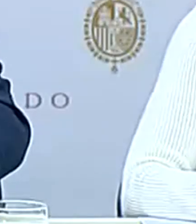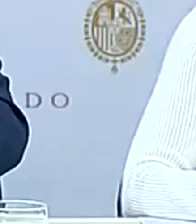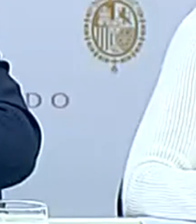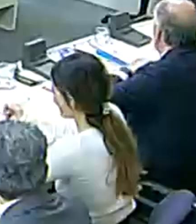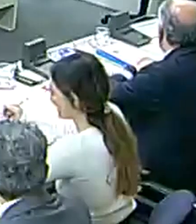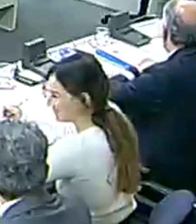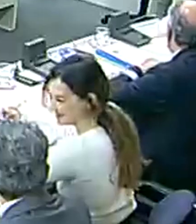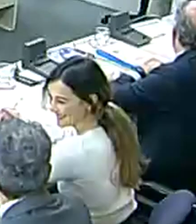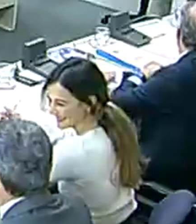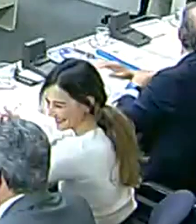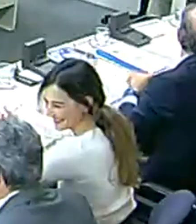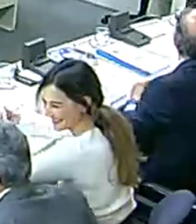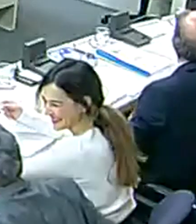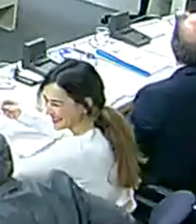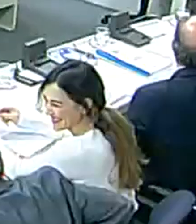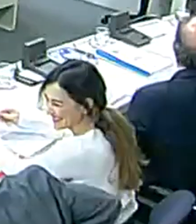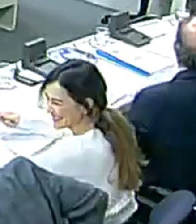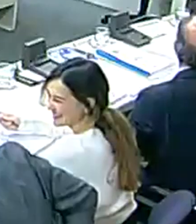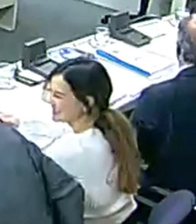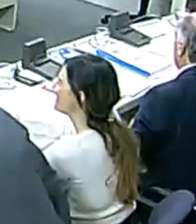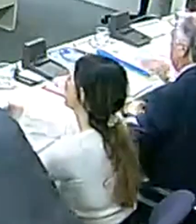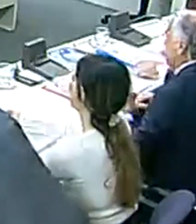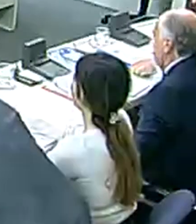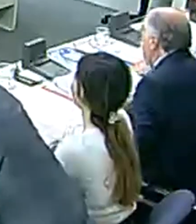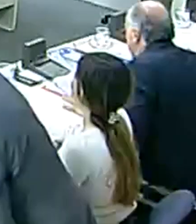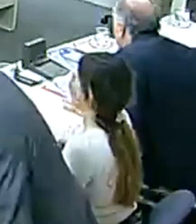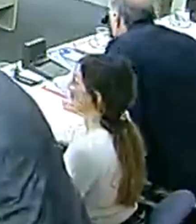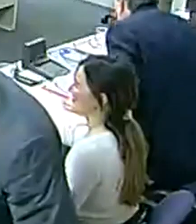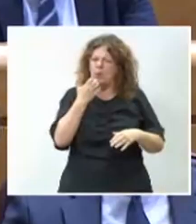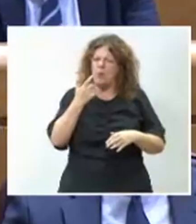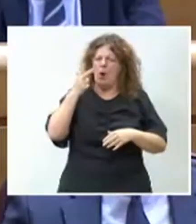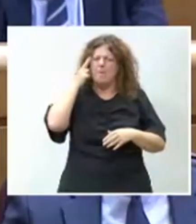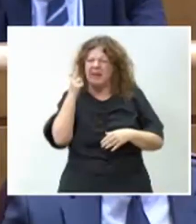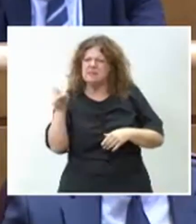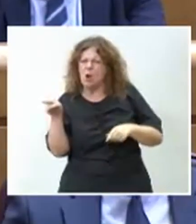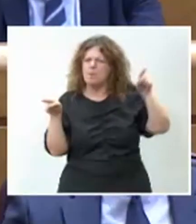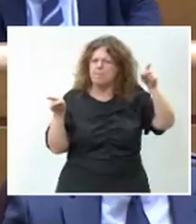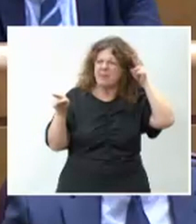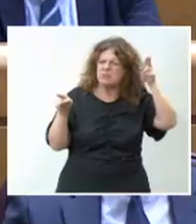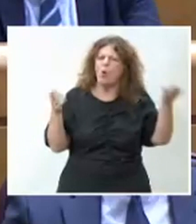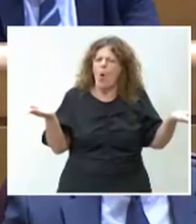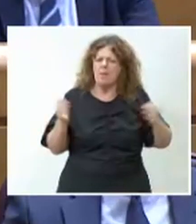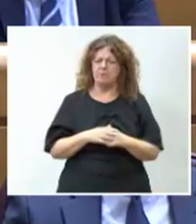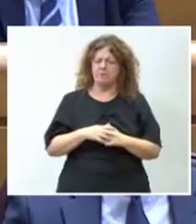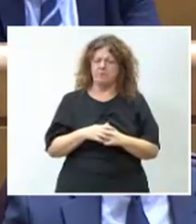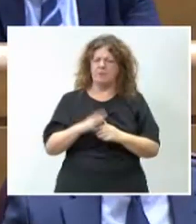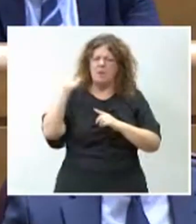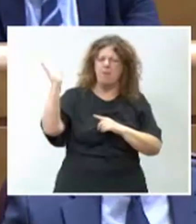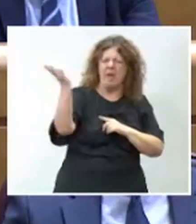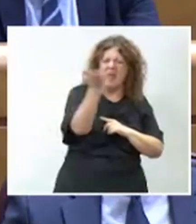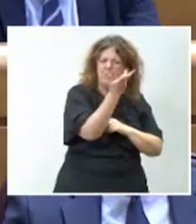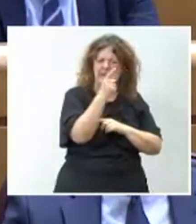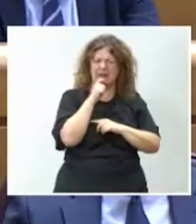homólogo británico y el ministro principal de Gibraltar en el que es el tercer encuentro en este formato la reunión